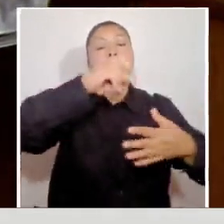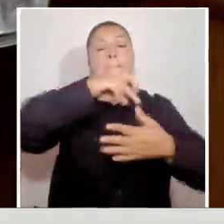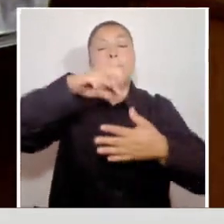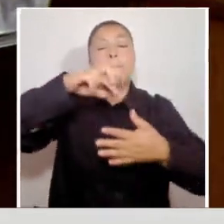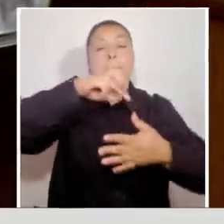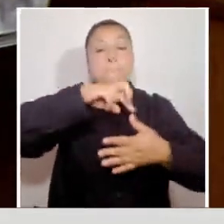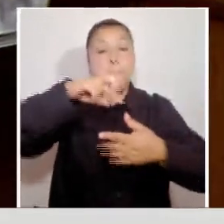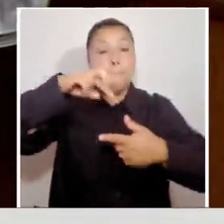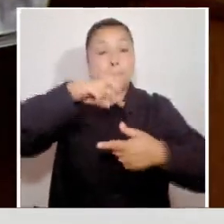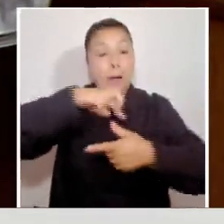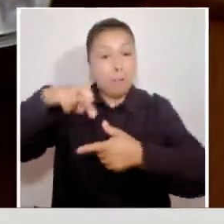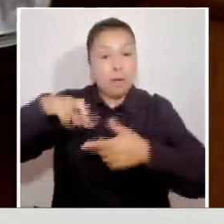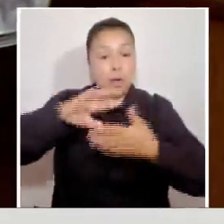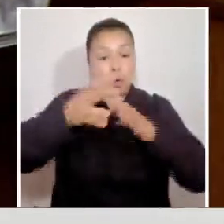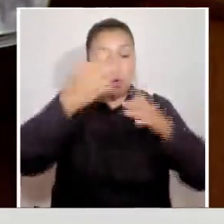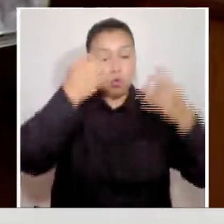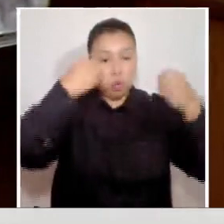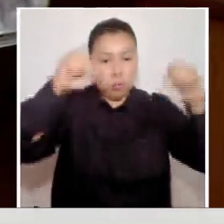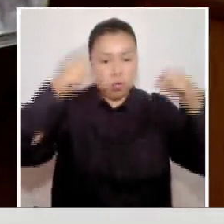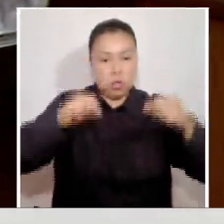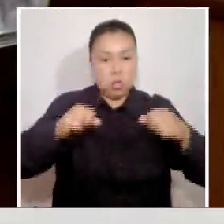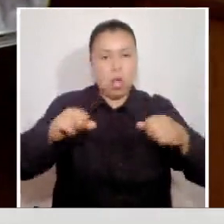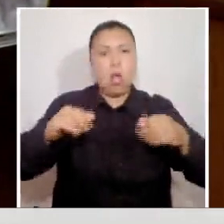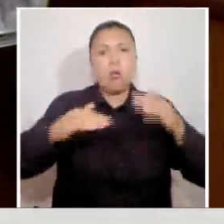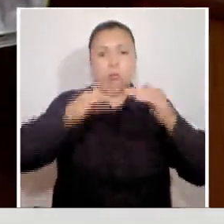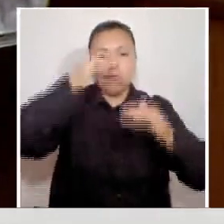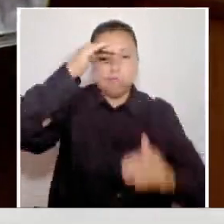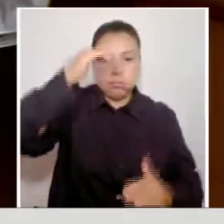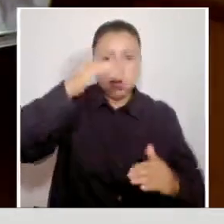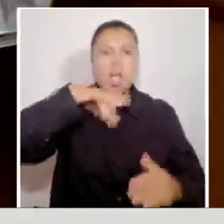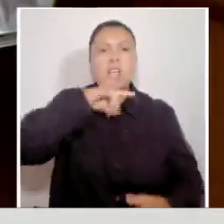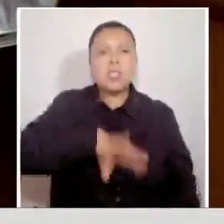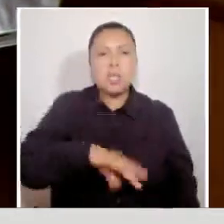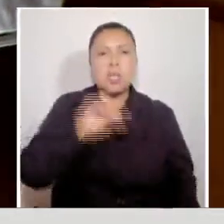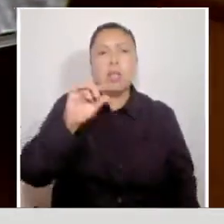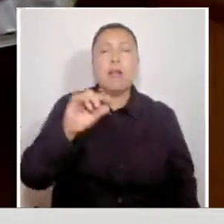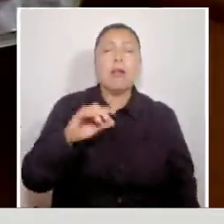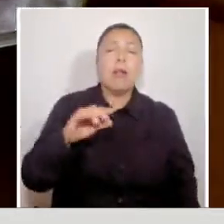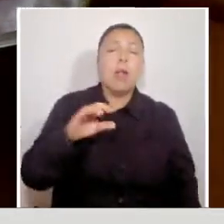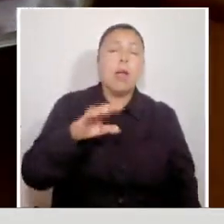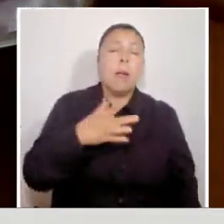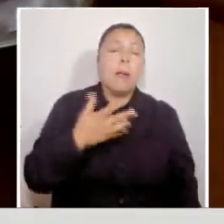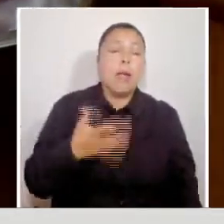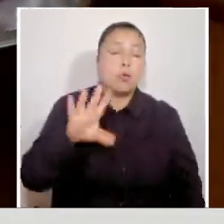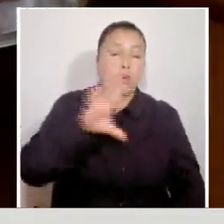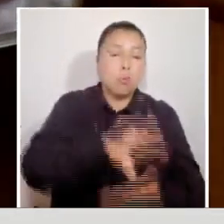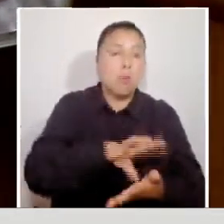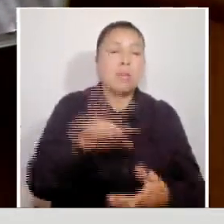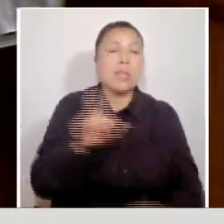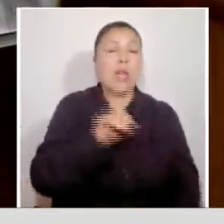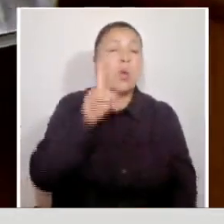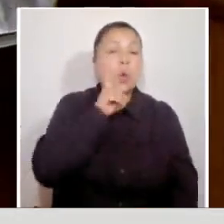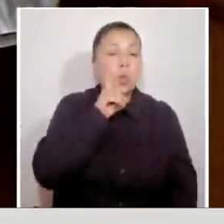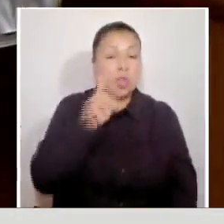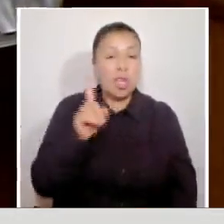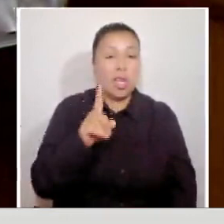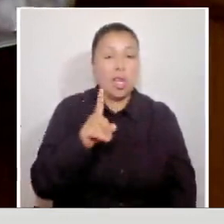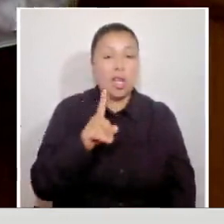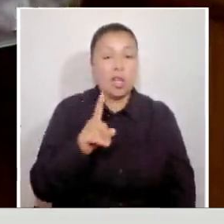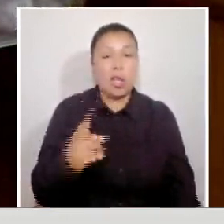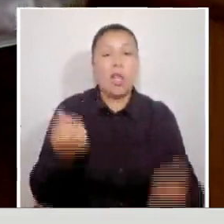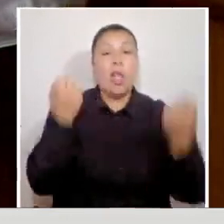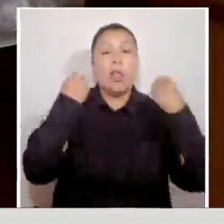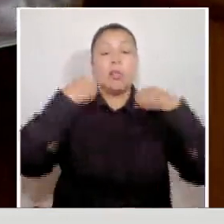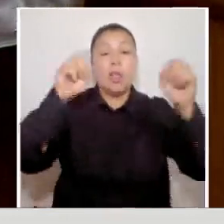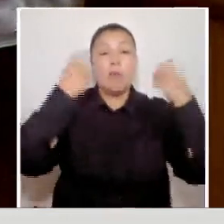una tremenda desventaja porque chile es uno de los pocos países que no tiene esta calificación de deportes el